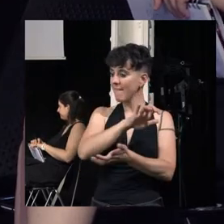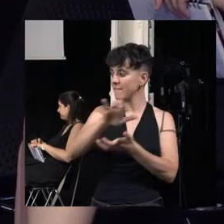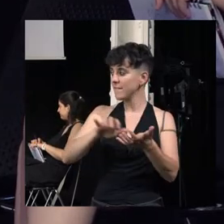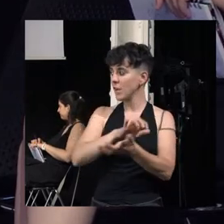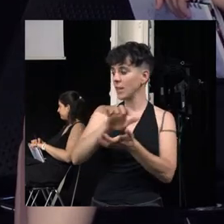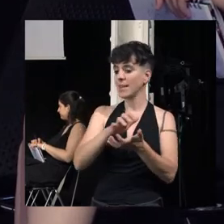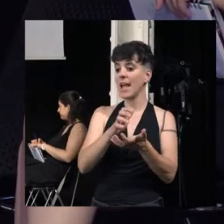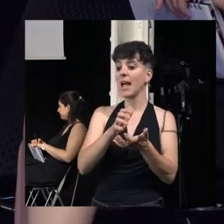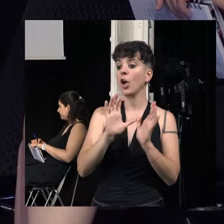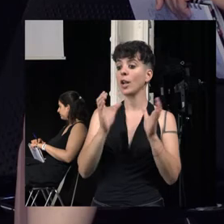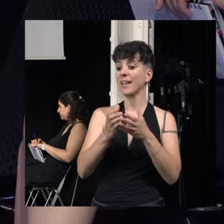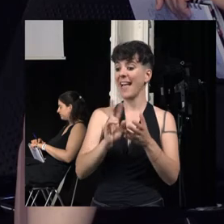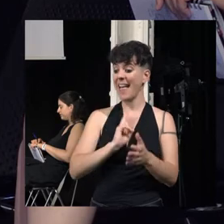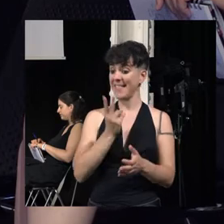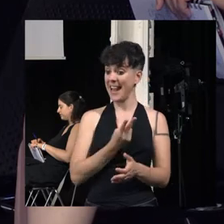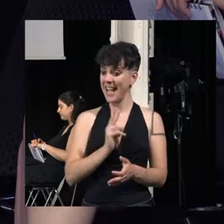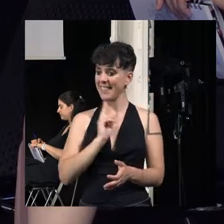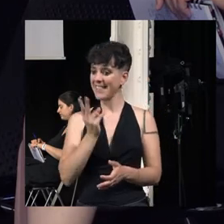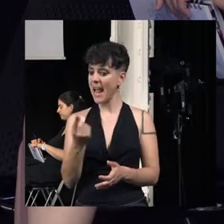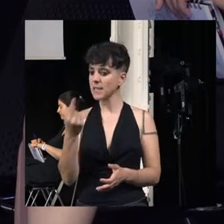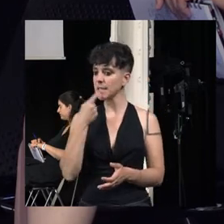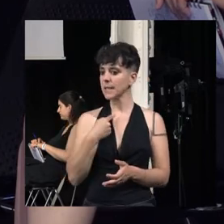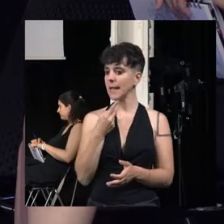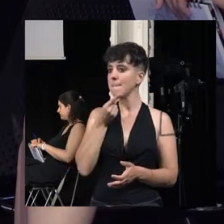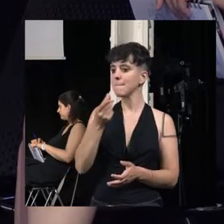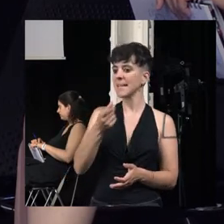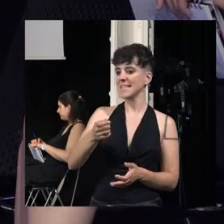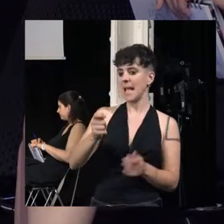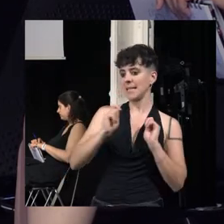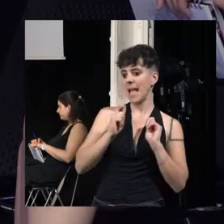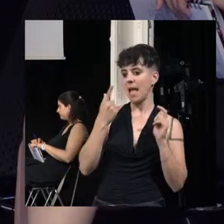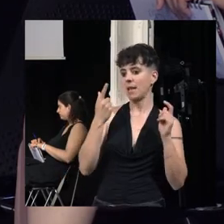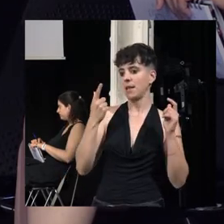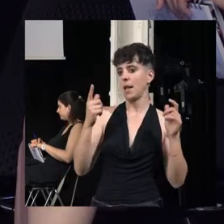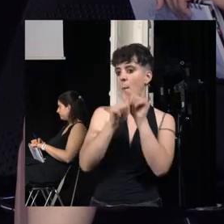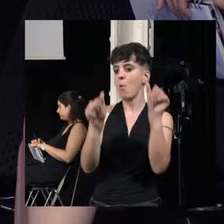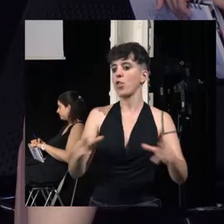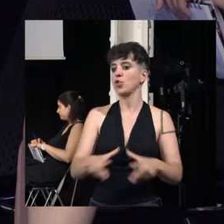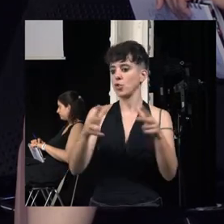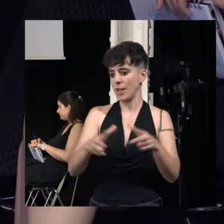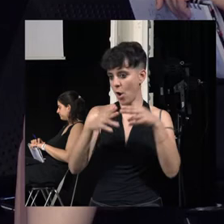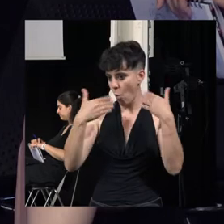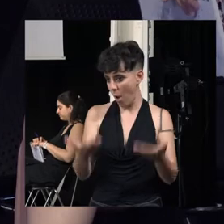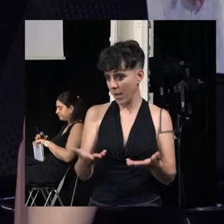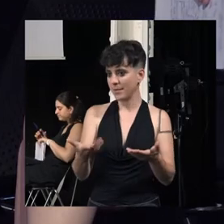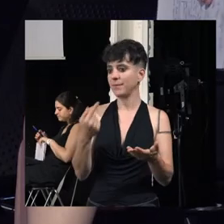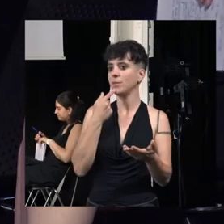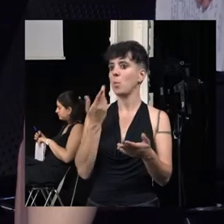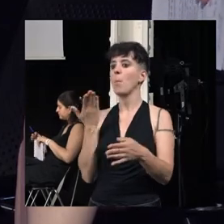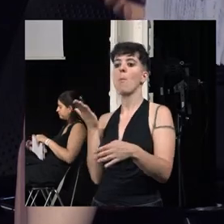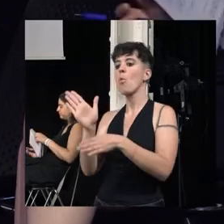el trans, nos está diciendo cosas de nuestro mundo social, de nuestro modelo social, nos está mostrando las imperfecciones del